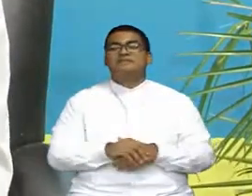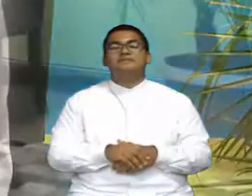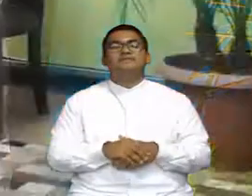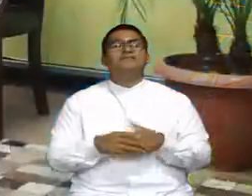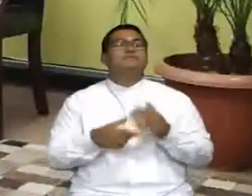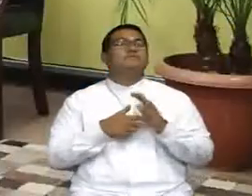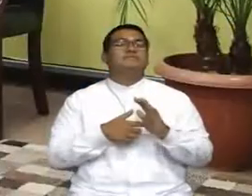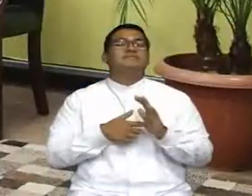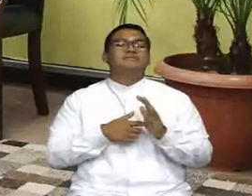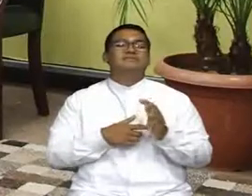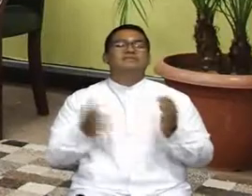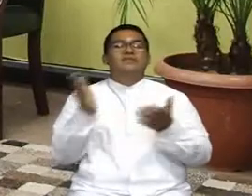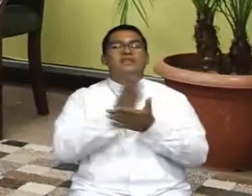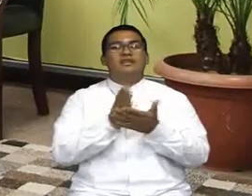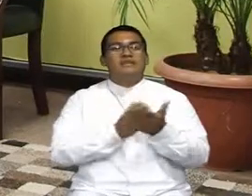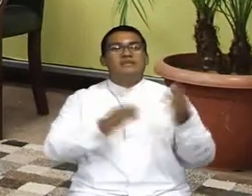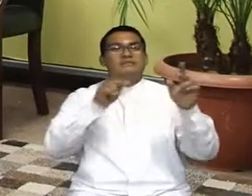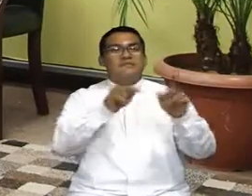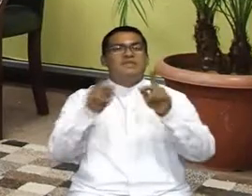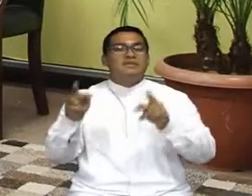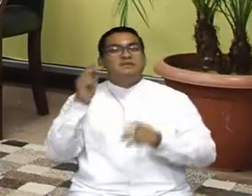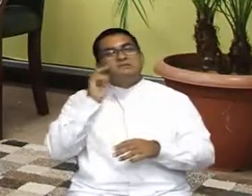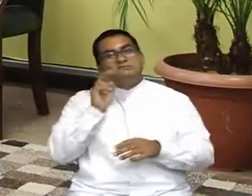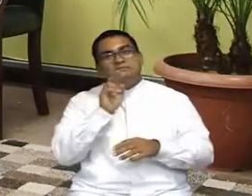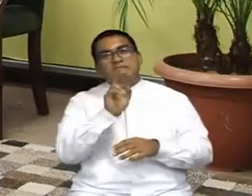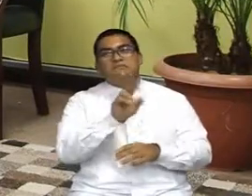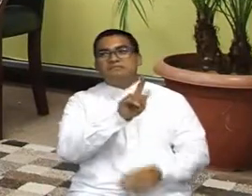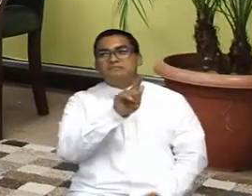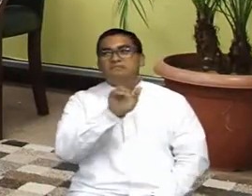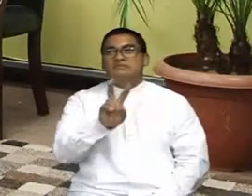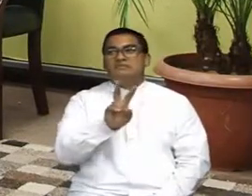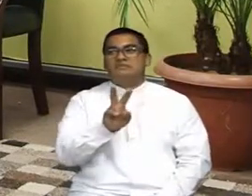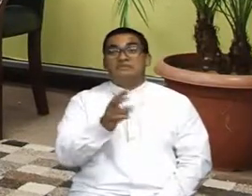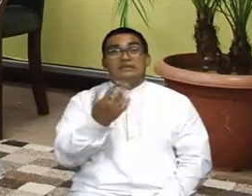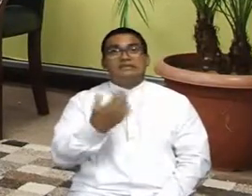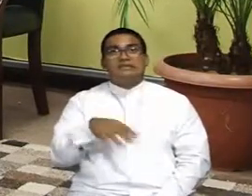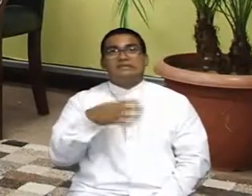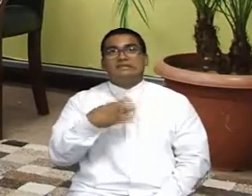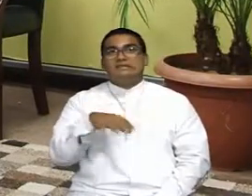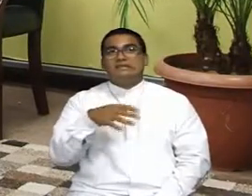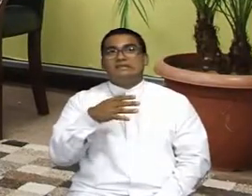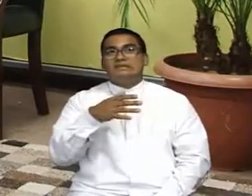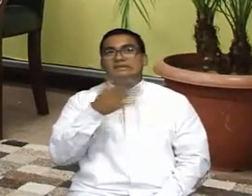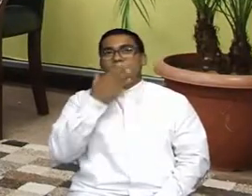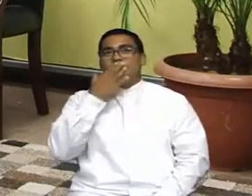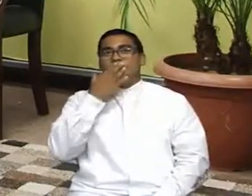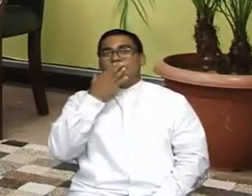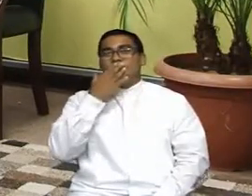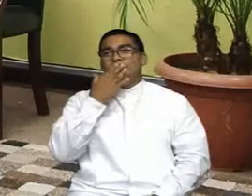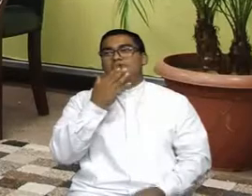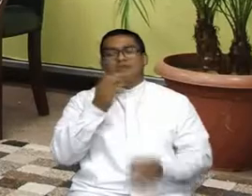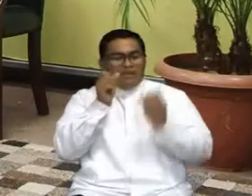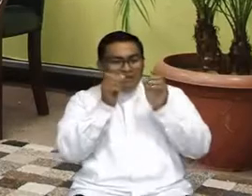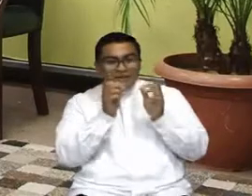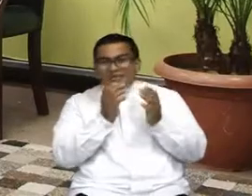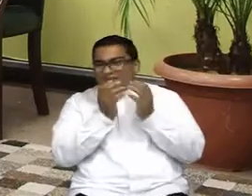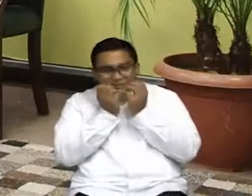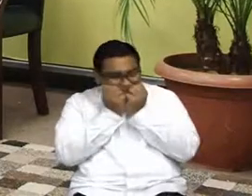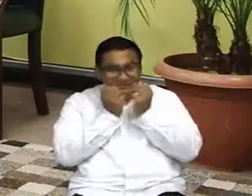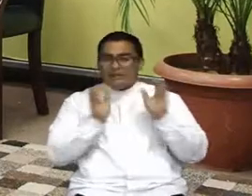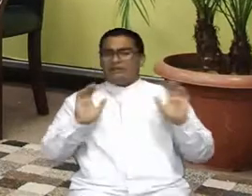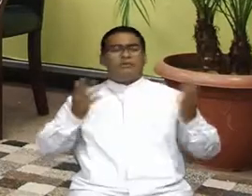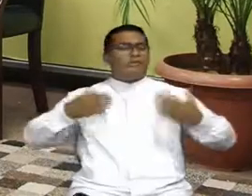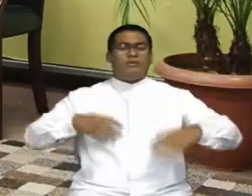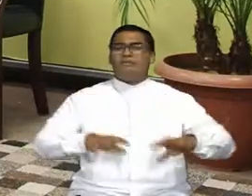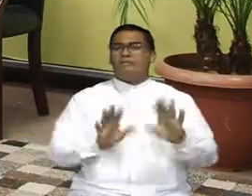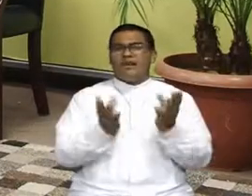imagino que hay personas que nos están viendo ahorita, ya se asustaron un poquito. Bueno, el propósito no es asustarlos, sino prevenirlo. Así